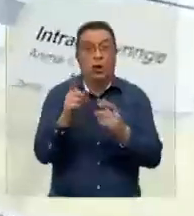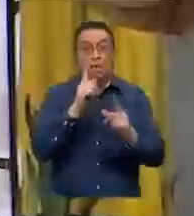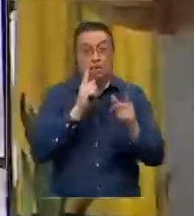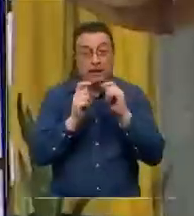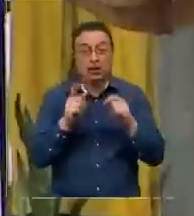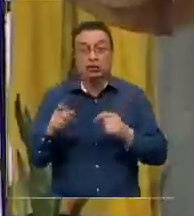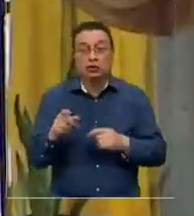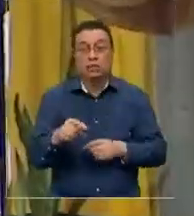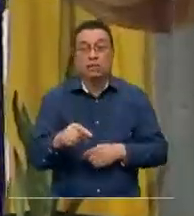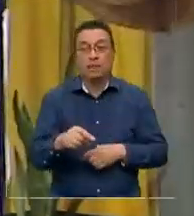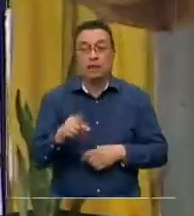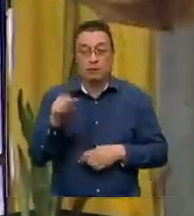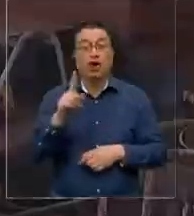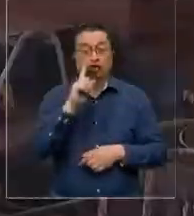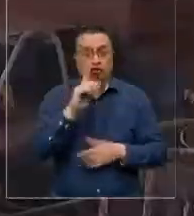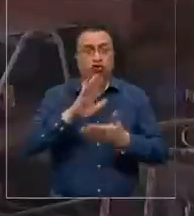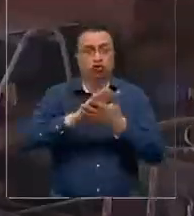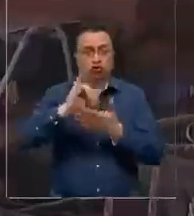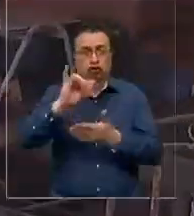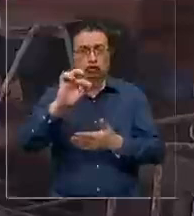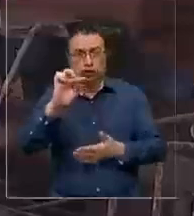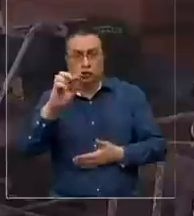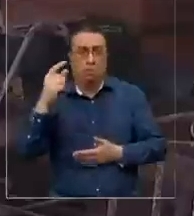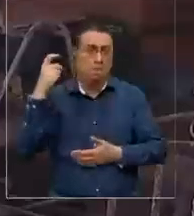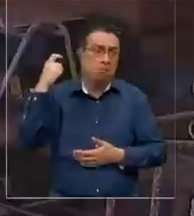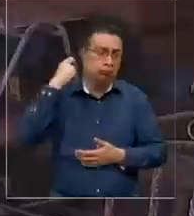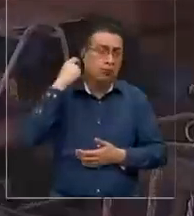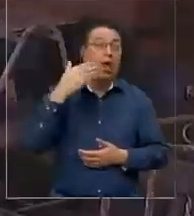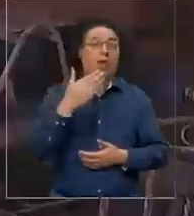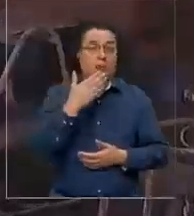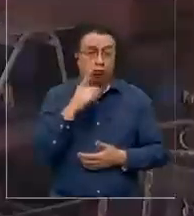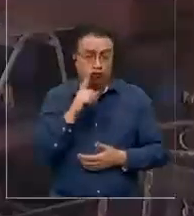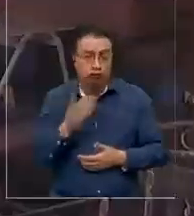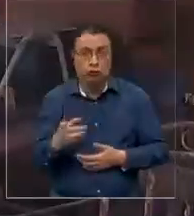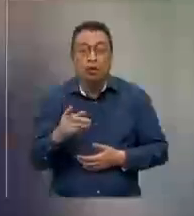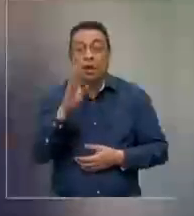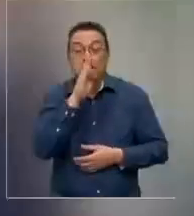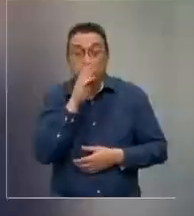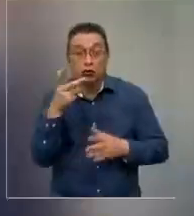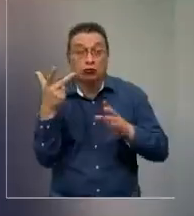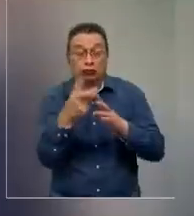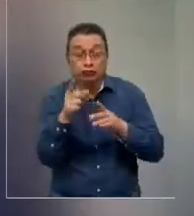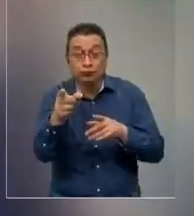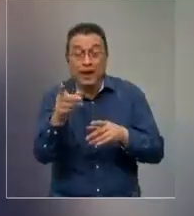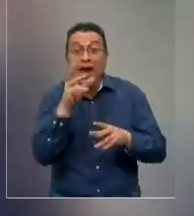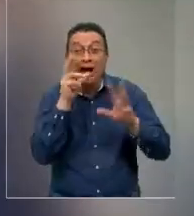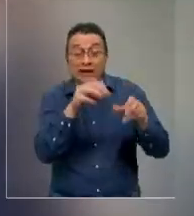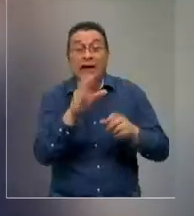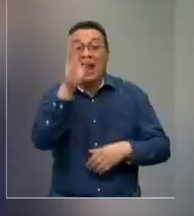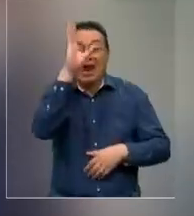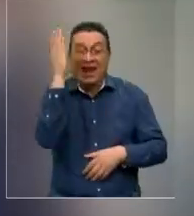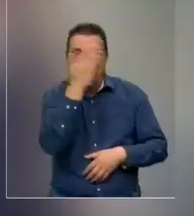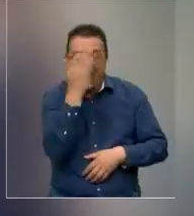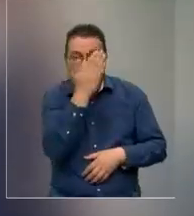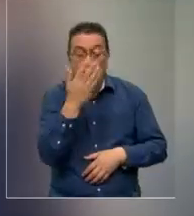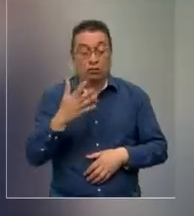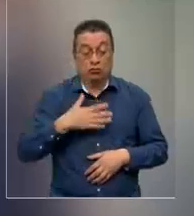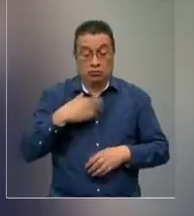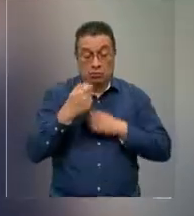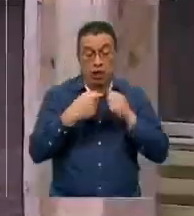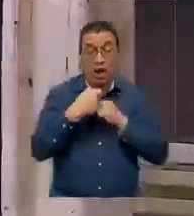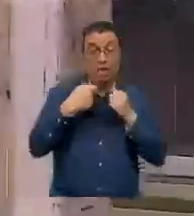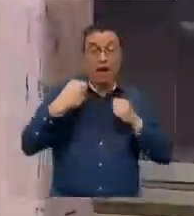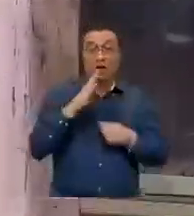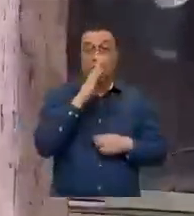peligroso tienen su chip roberto asegura que el perro que atacó a carmen gloria era negro dice que su mascota estaba amarrado el